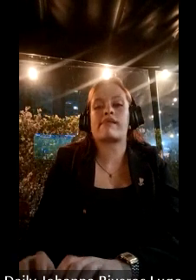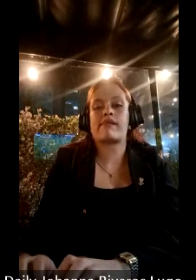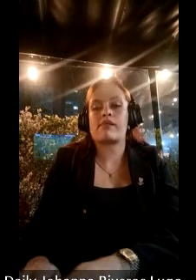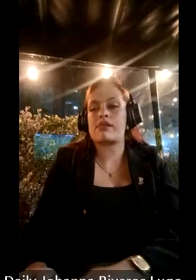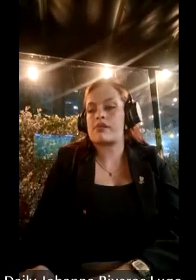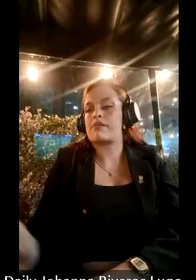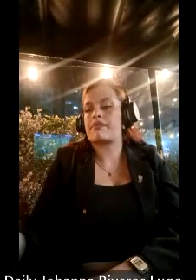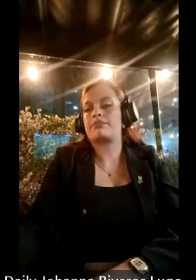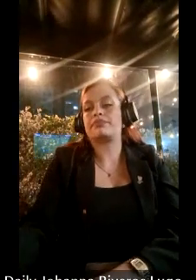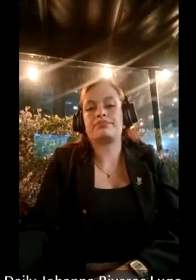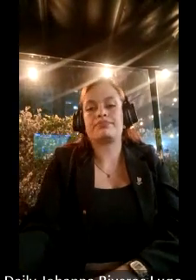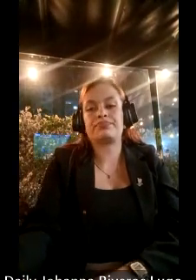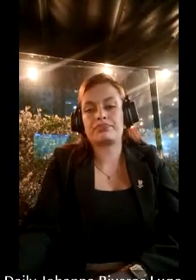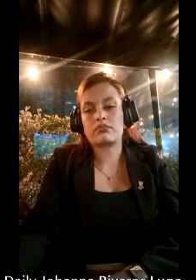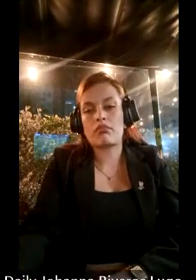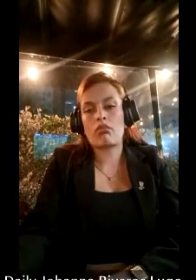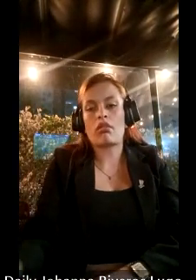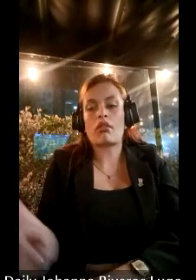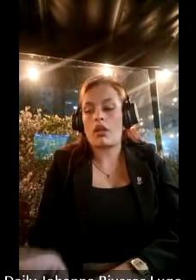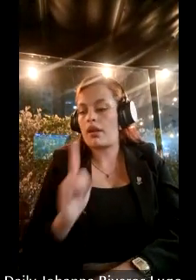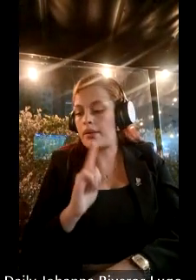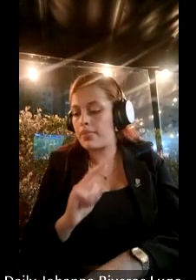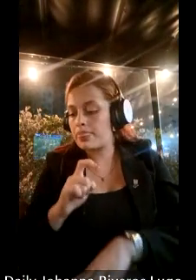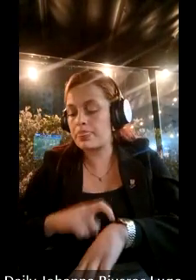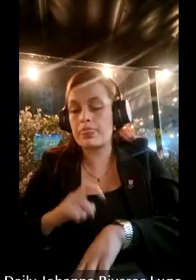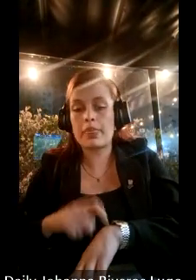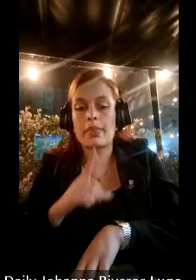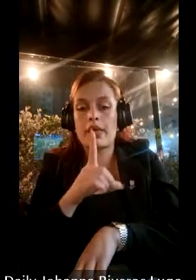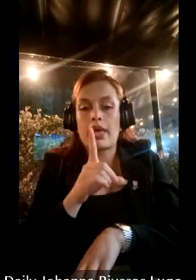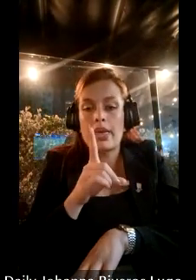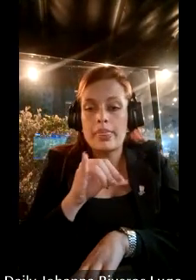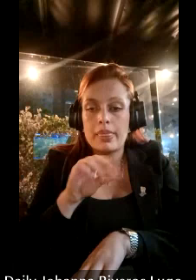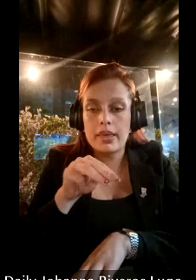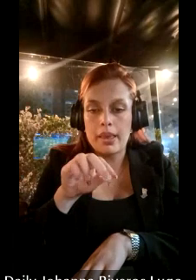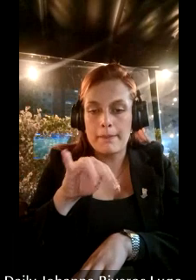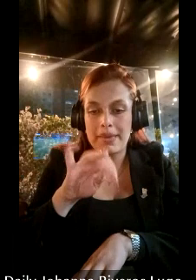La dinámica, que es la tercera ley de Newton,